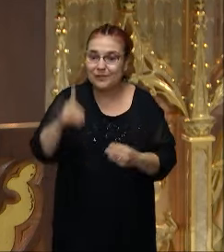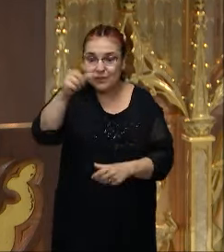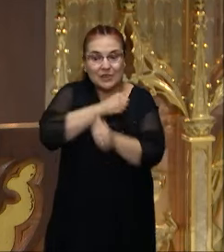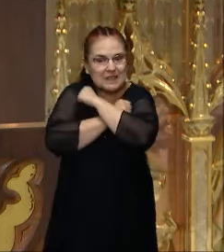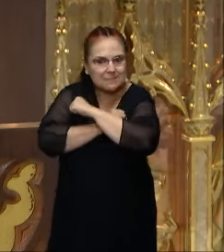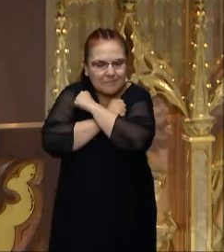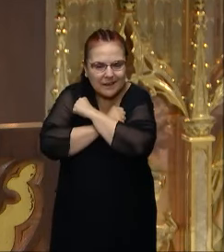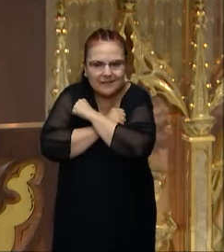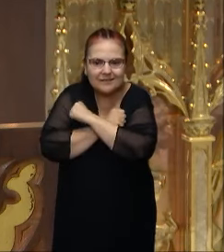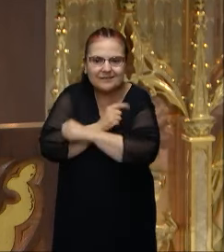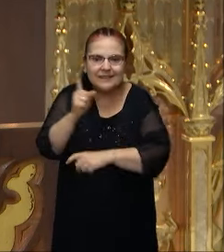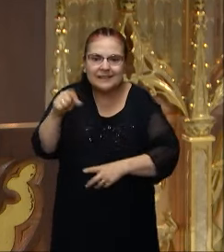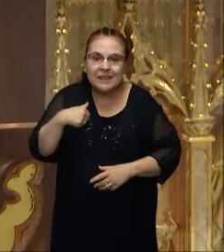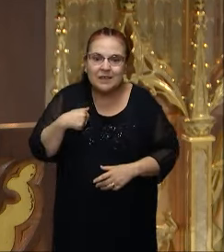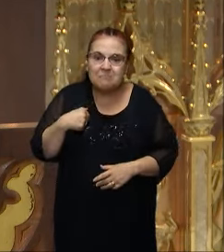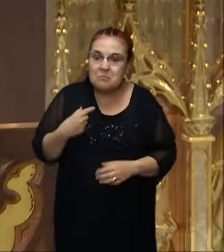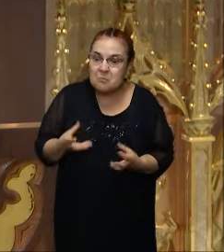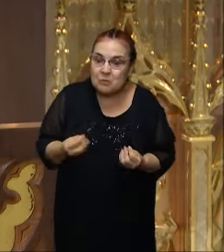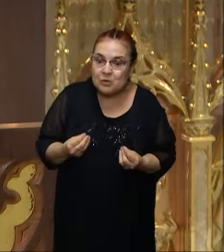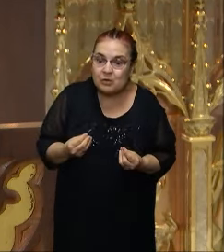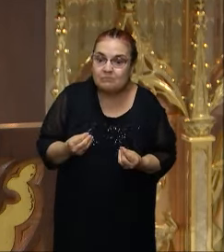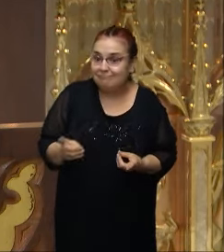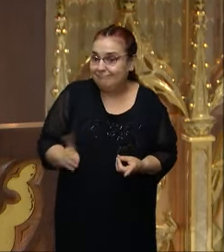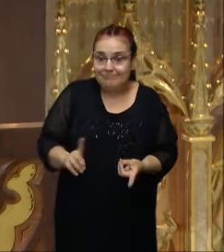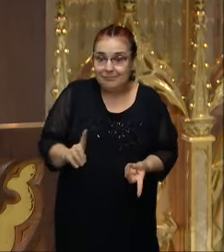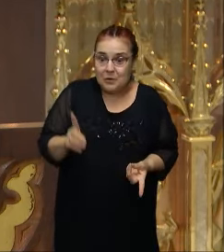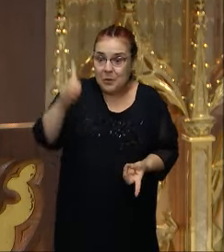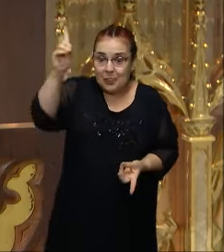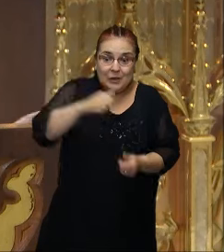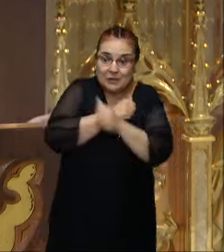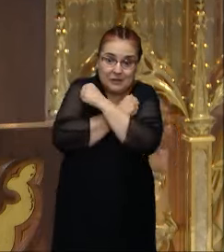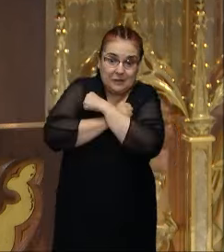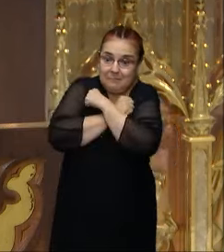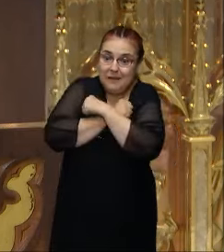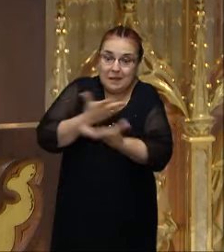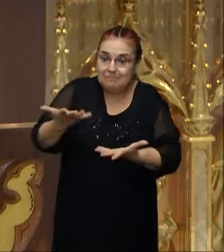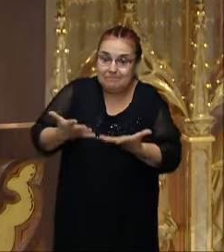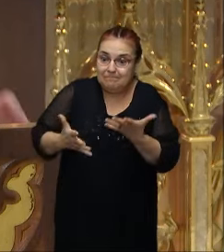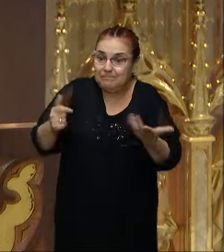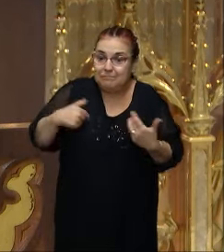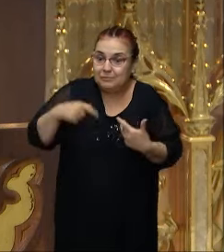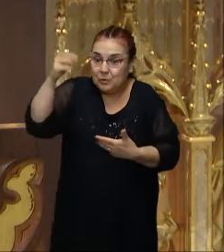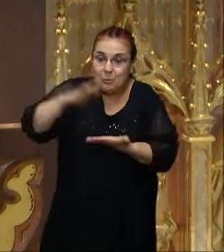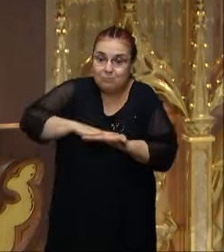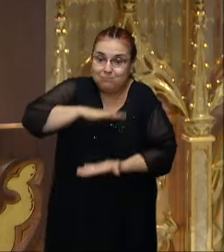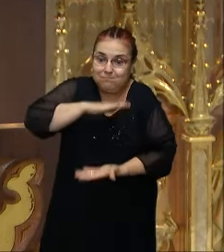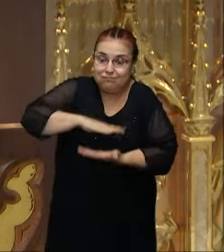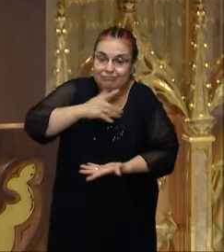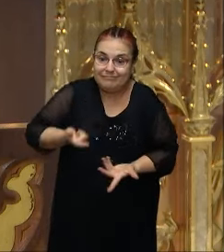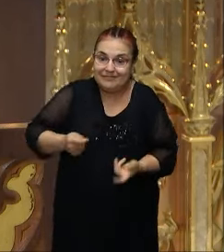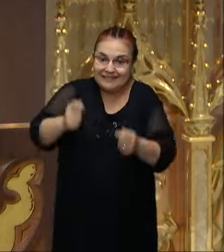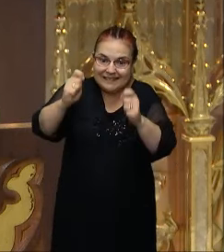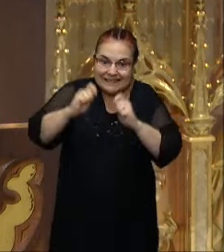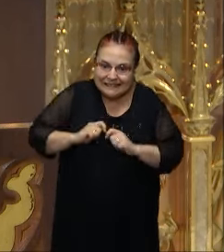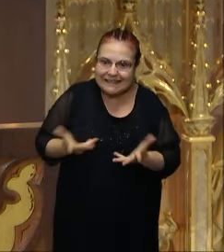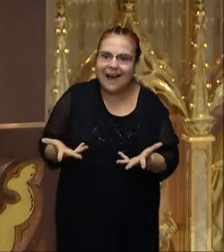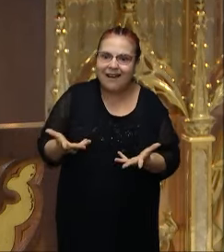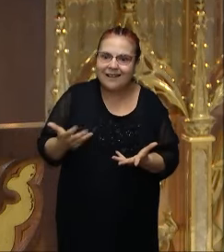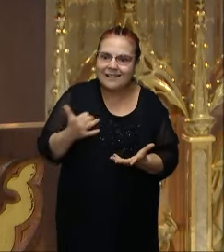ti. A veces decimos mucho, no, Dios espera lo que tiene que esperar de ti, no más ni menos. Cuando te da un talento, espera que en ese